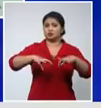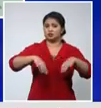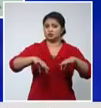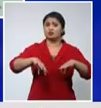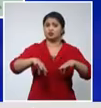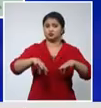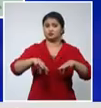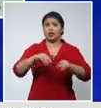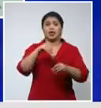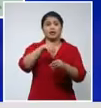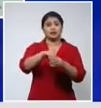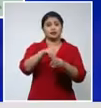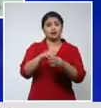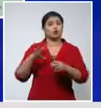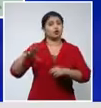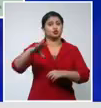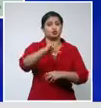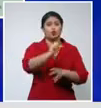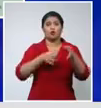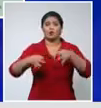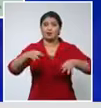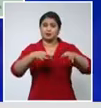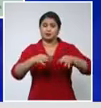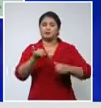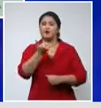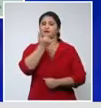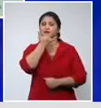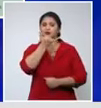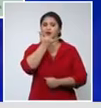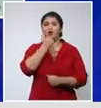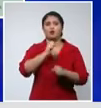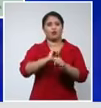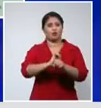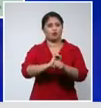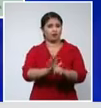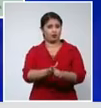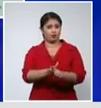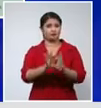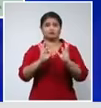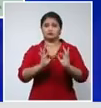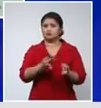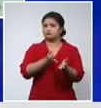mantiene todavía. Además, como ha sido característico